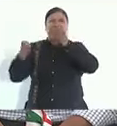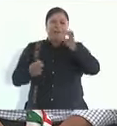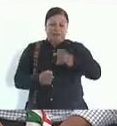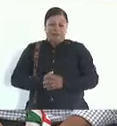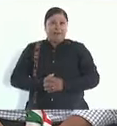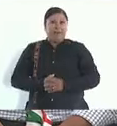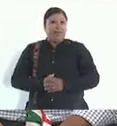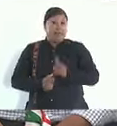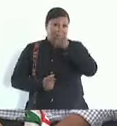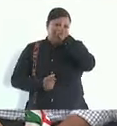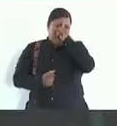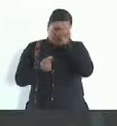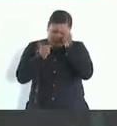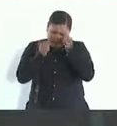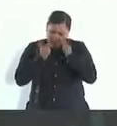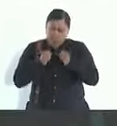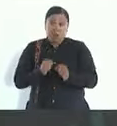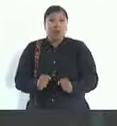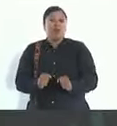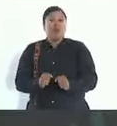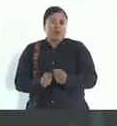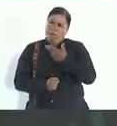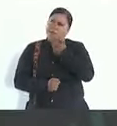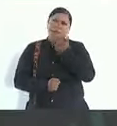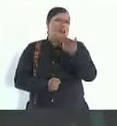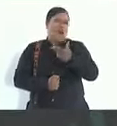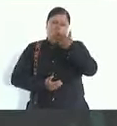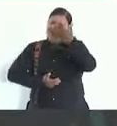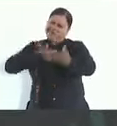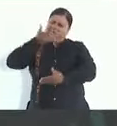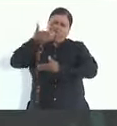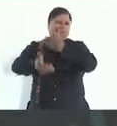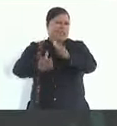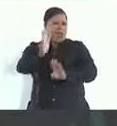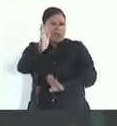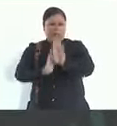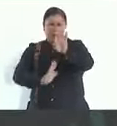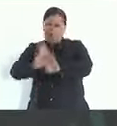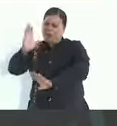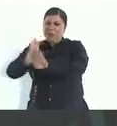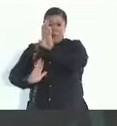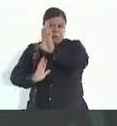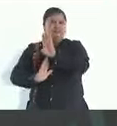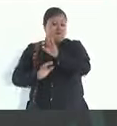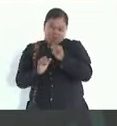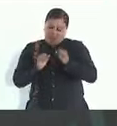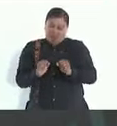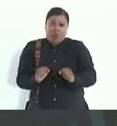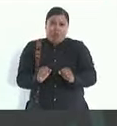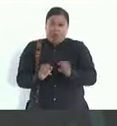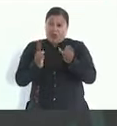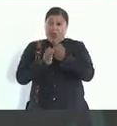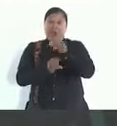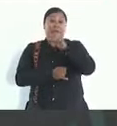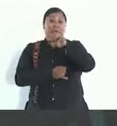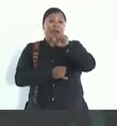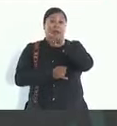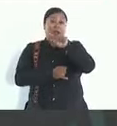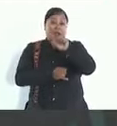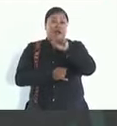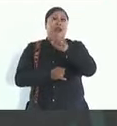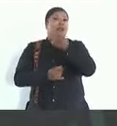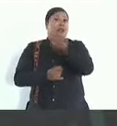Tenemos la certeza que vendrán mejores momentos y un mejor porvenir. Y así como Margarita Maza fue